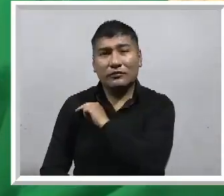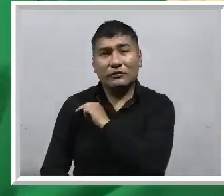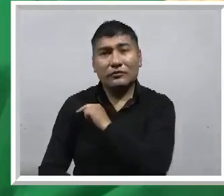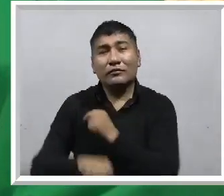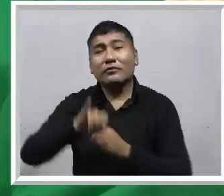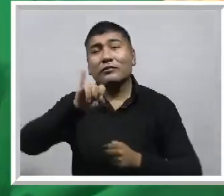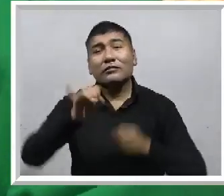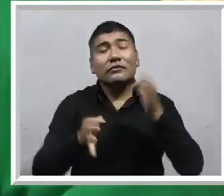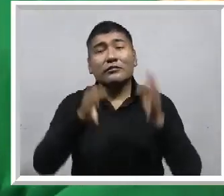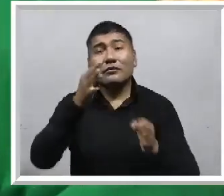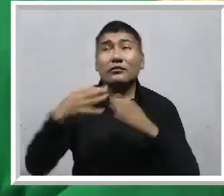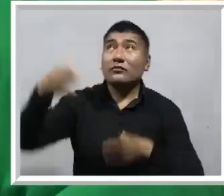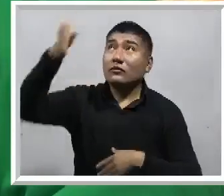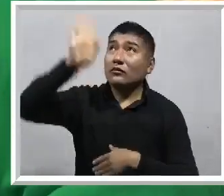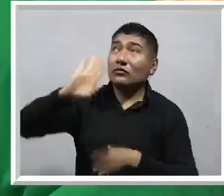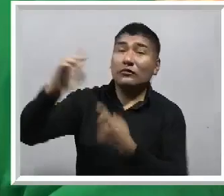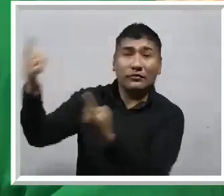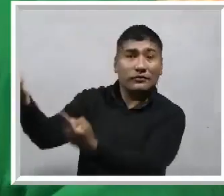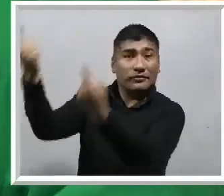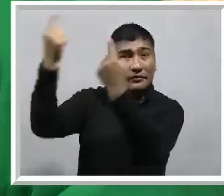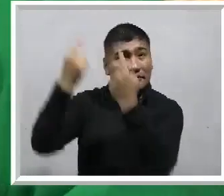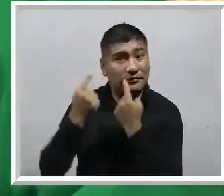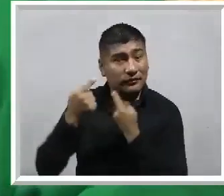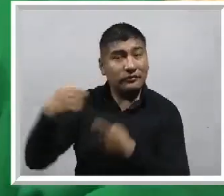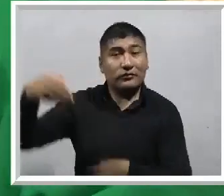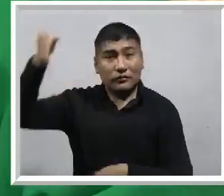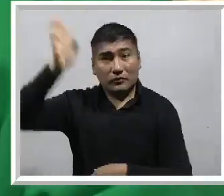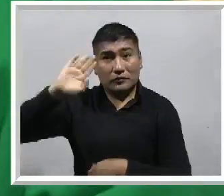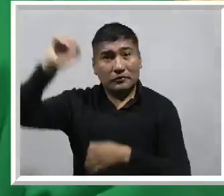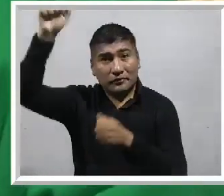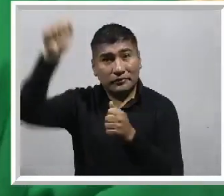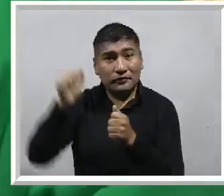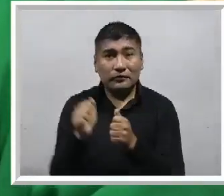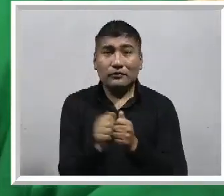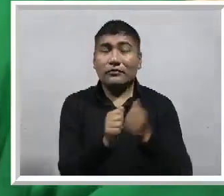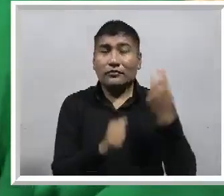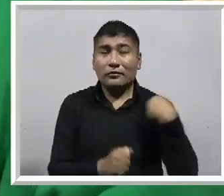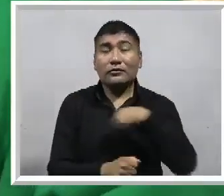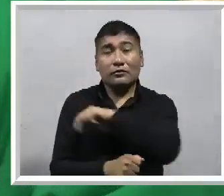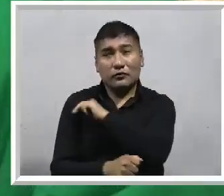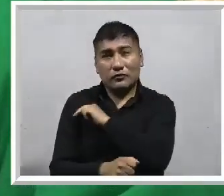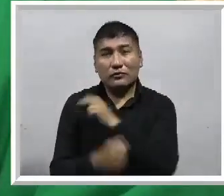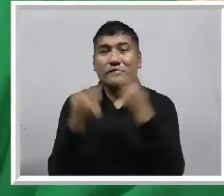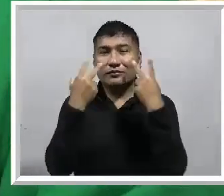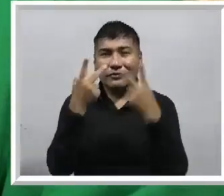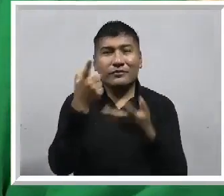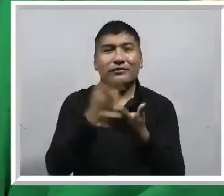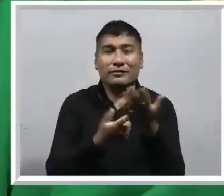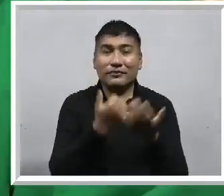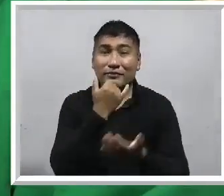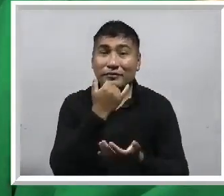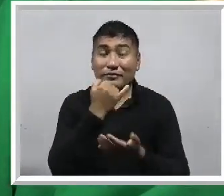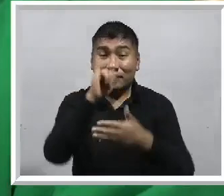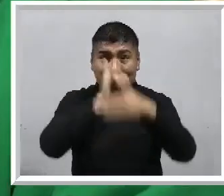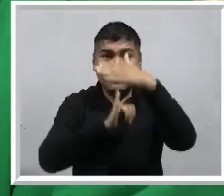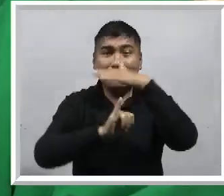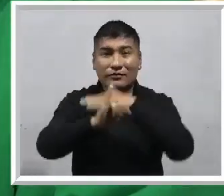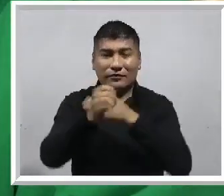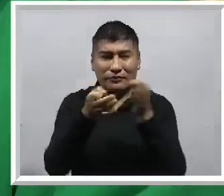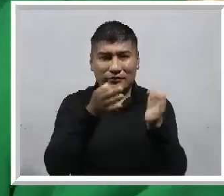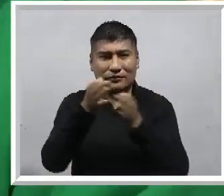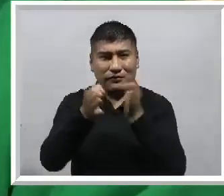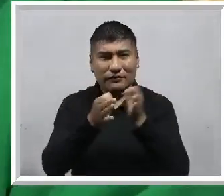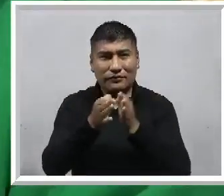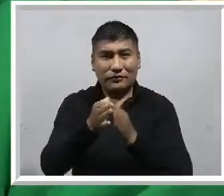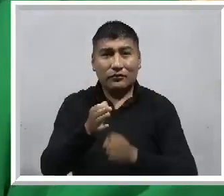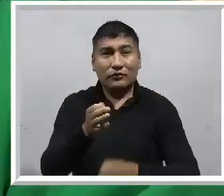Dios viene si Dios nos acompaña fíjense lo que pasa dice Isaías